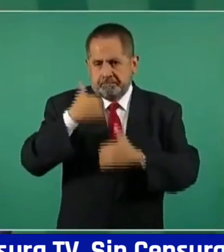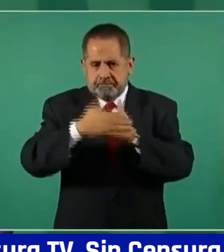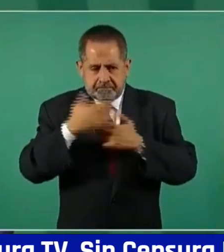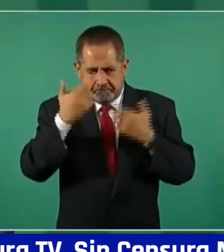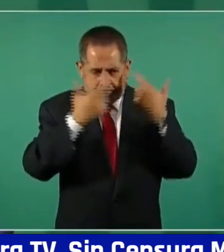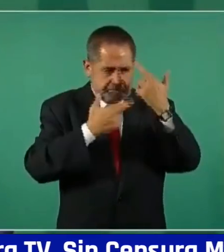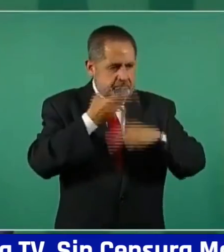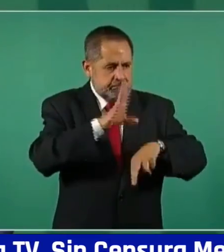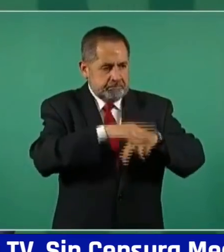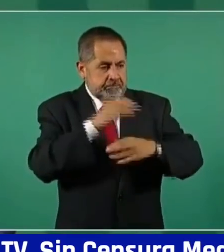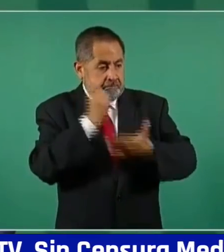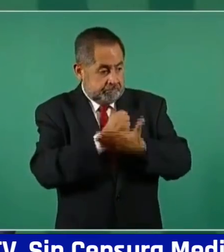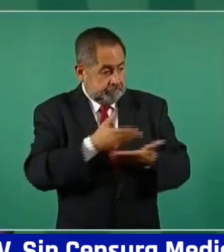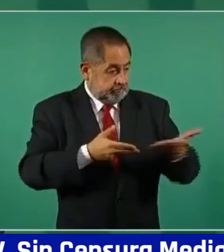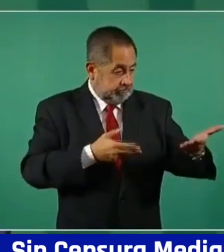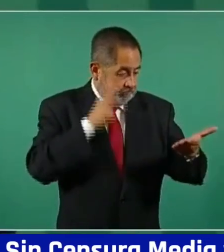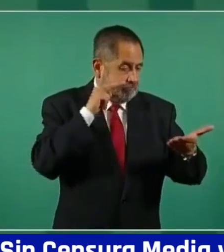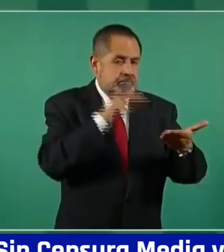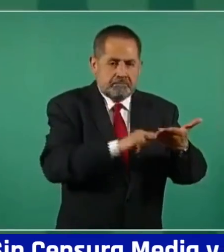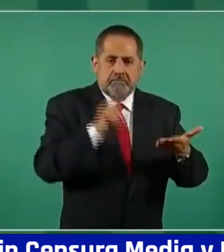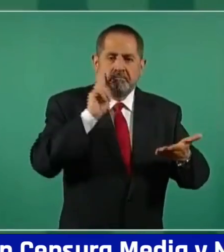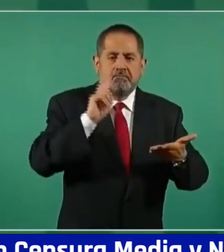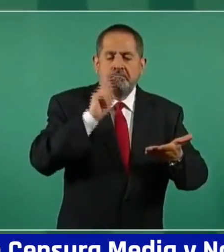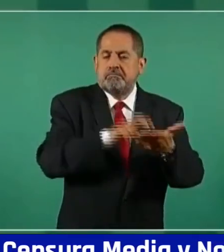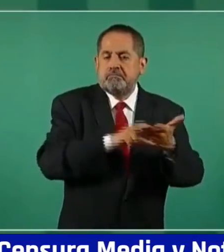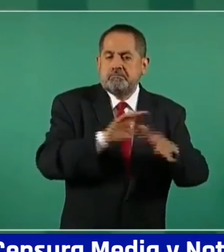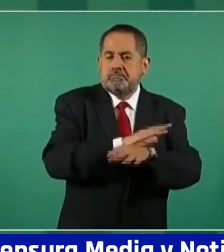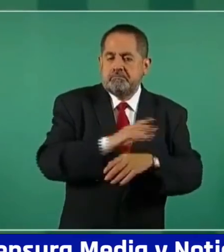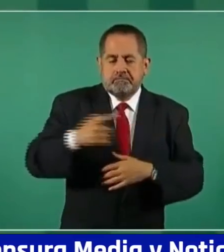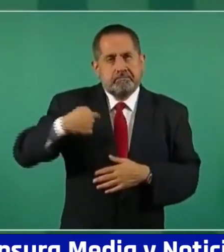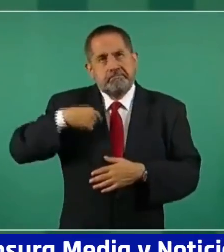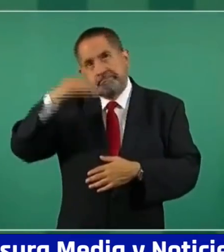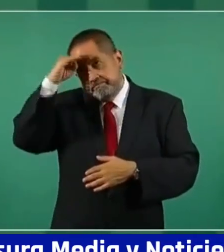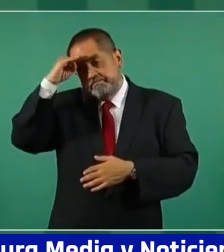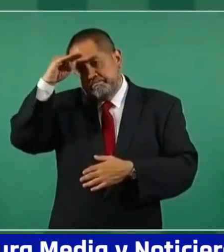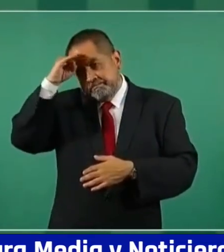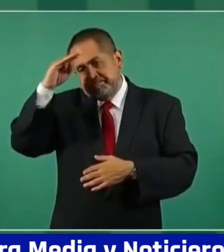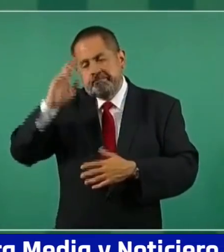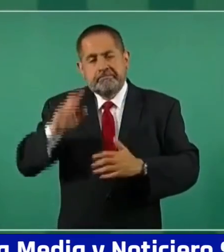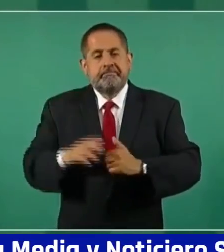estoy pensando, porque ni modo que ustedes